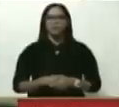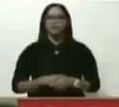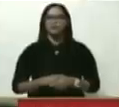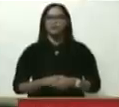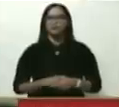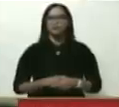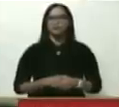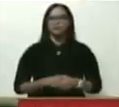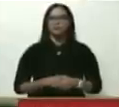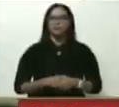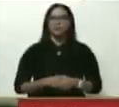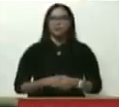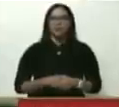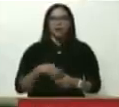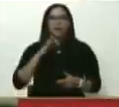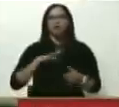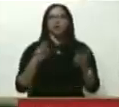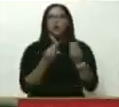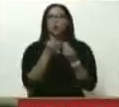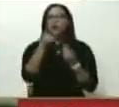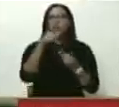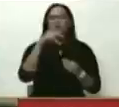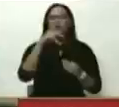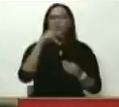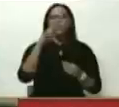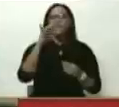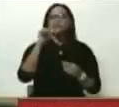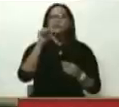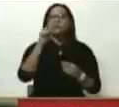No se conforman. Estoy contigo, Cristina.